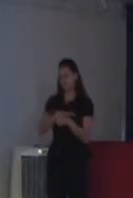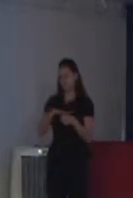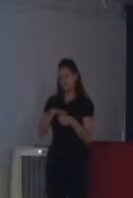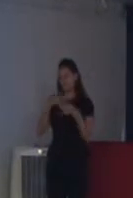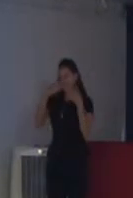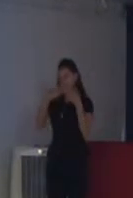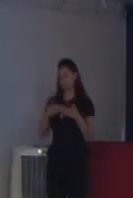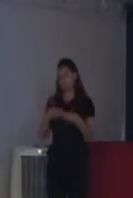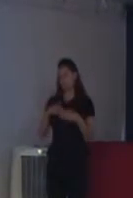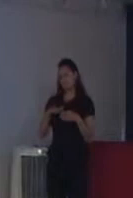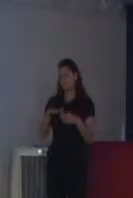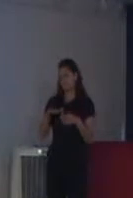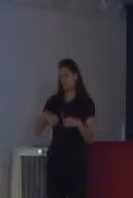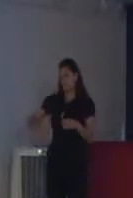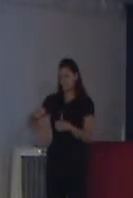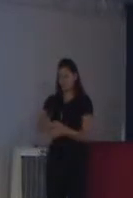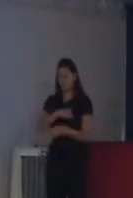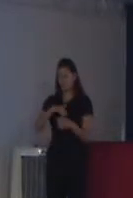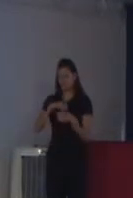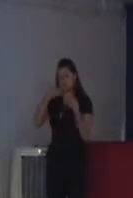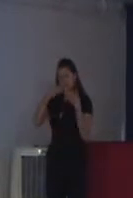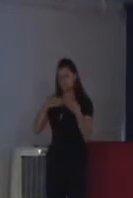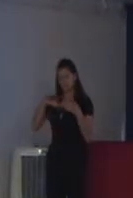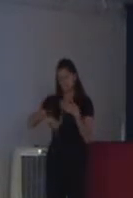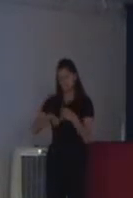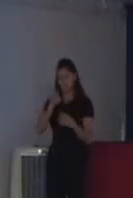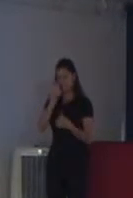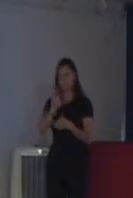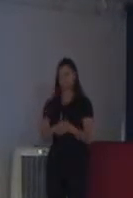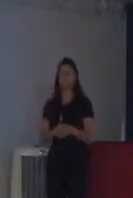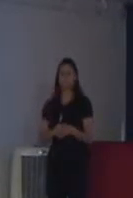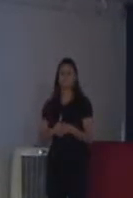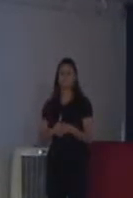país como el nuestro. Yo,